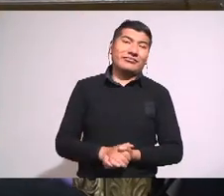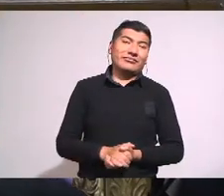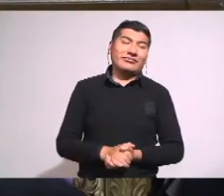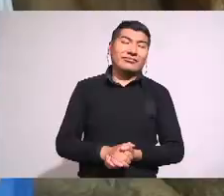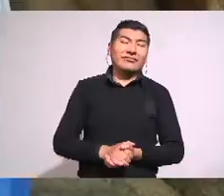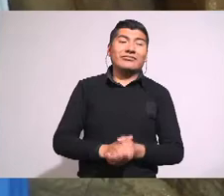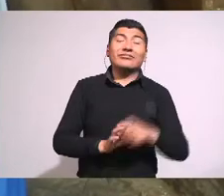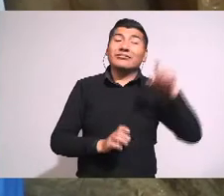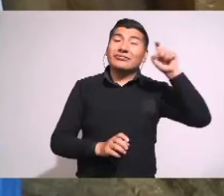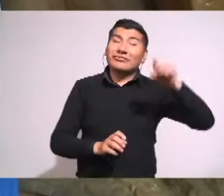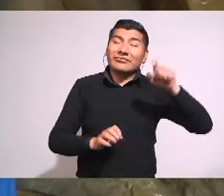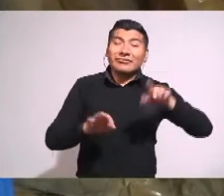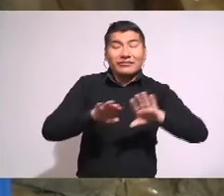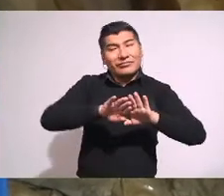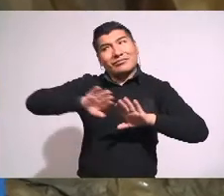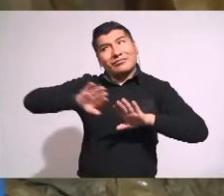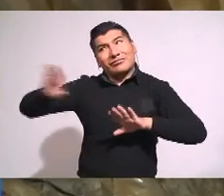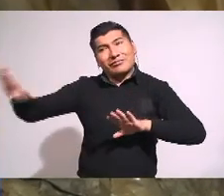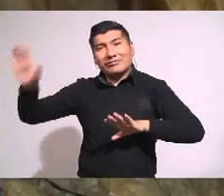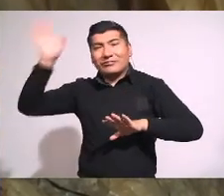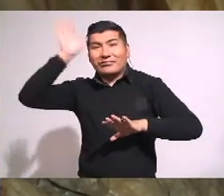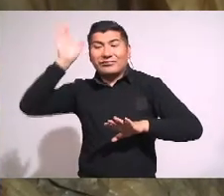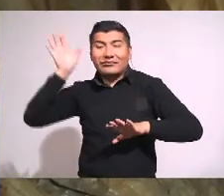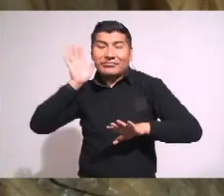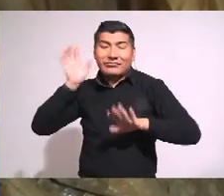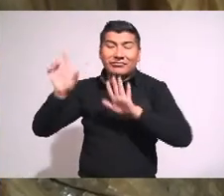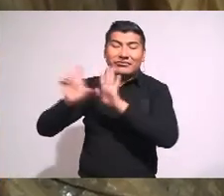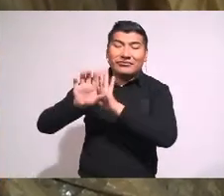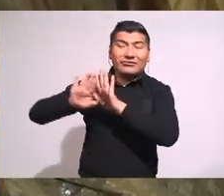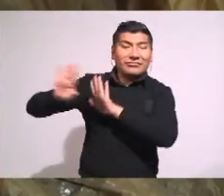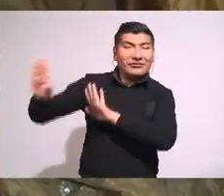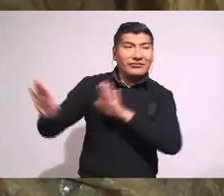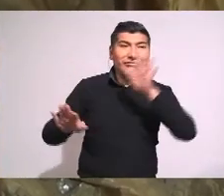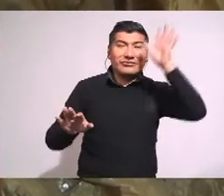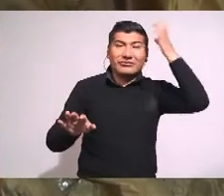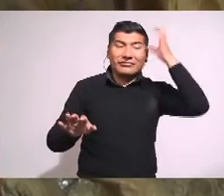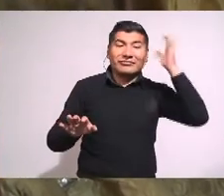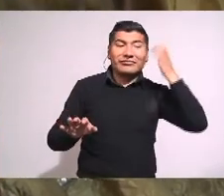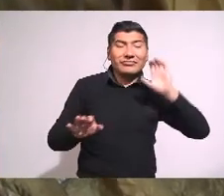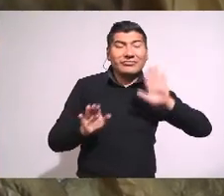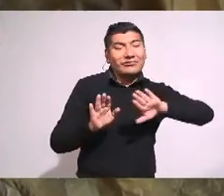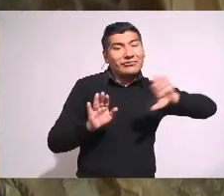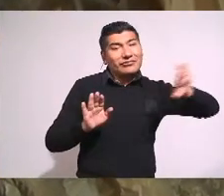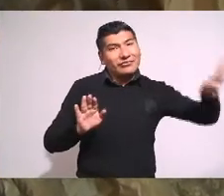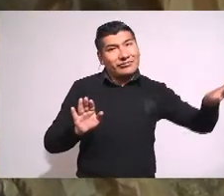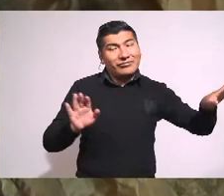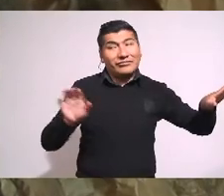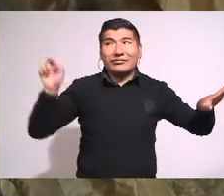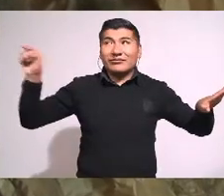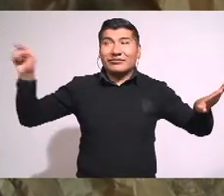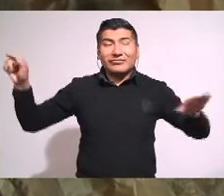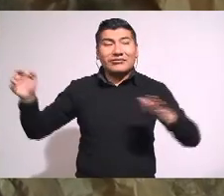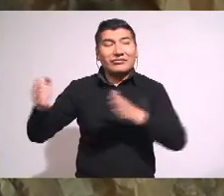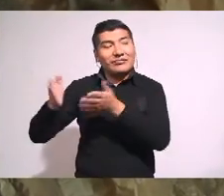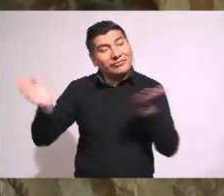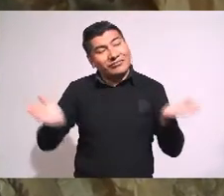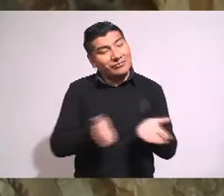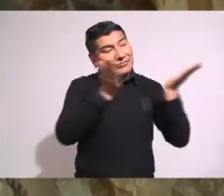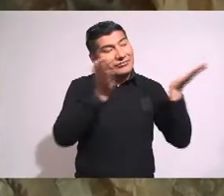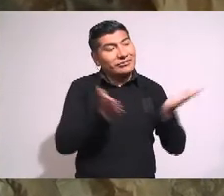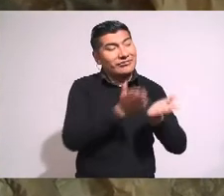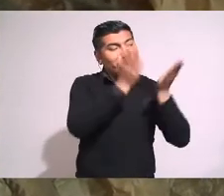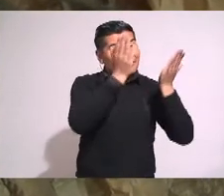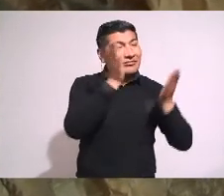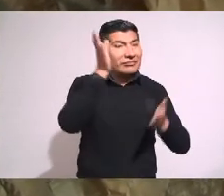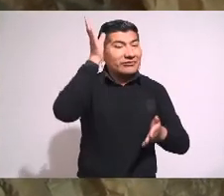Tienen que hacerse a un lado los suegros y las suegras, y desde la distancia tienen que animar el protagonismo del padre